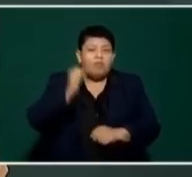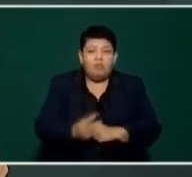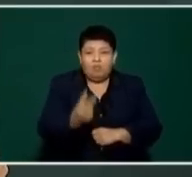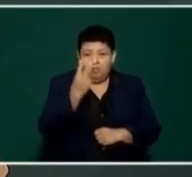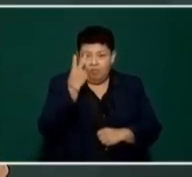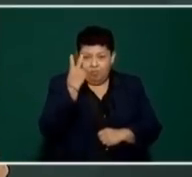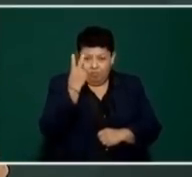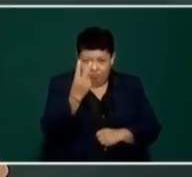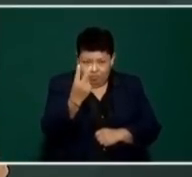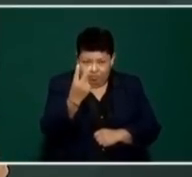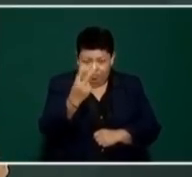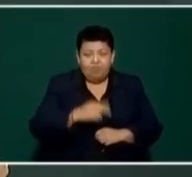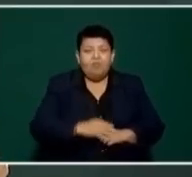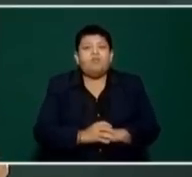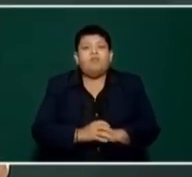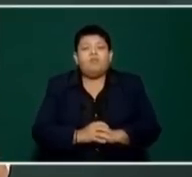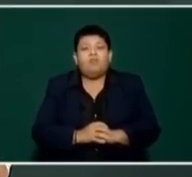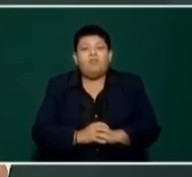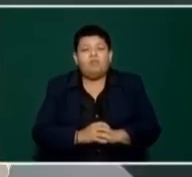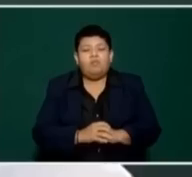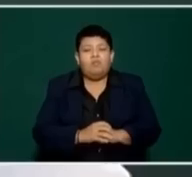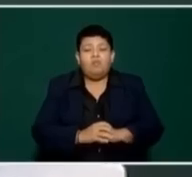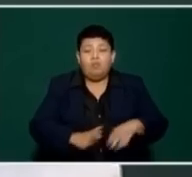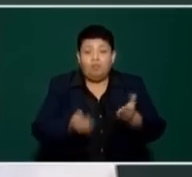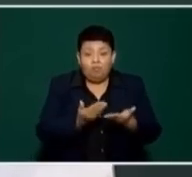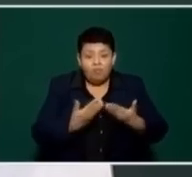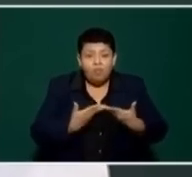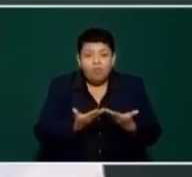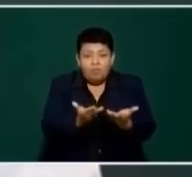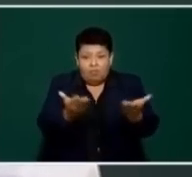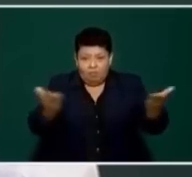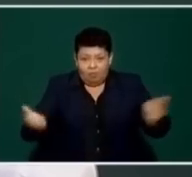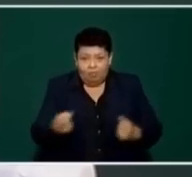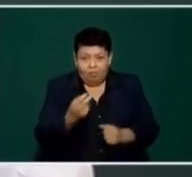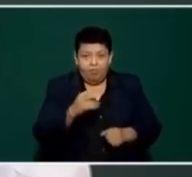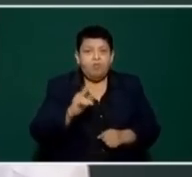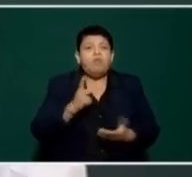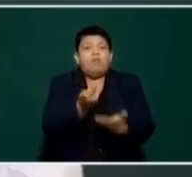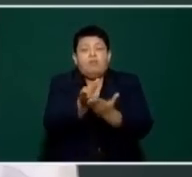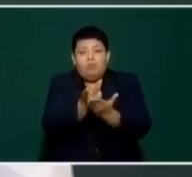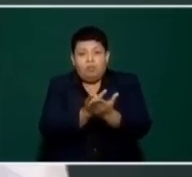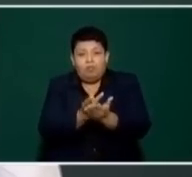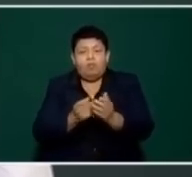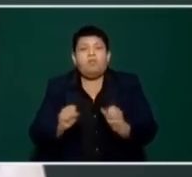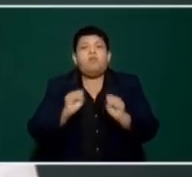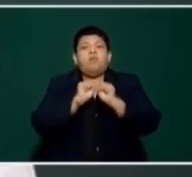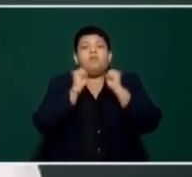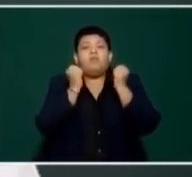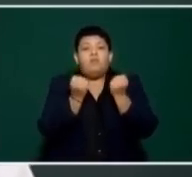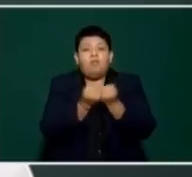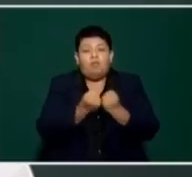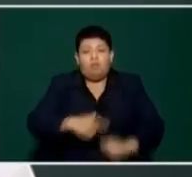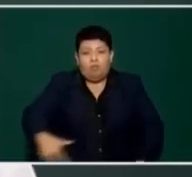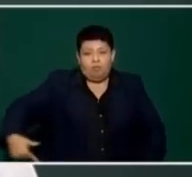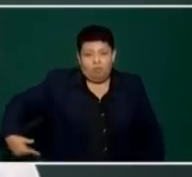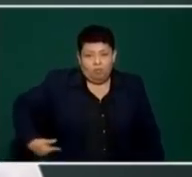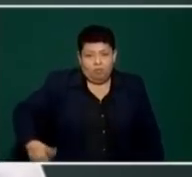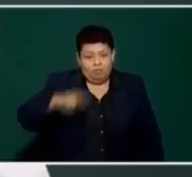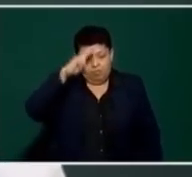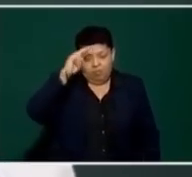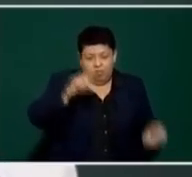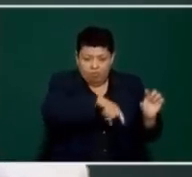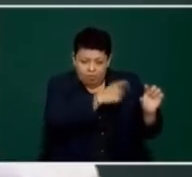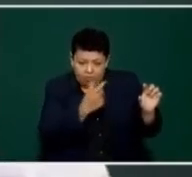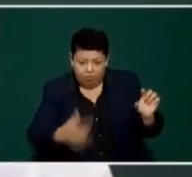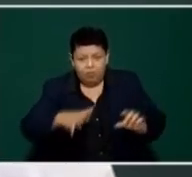eventos con la presentación de los diversos programas sociales que el Gobierno de México tiene para